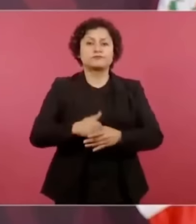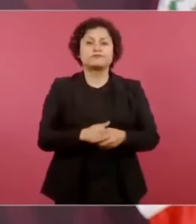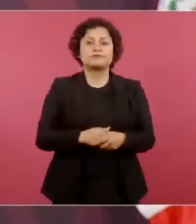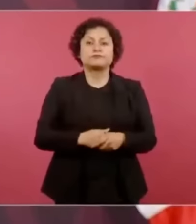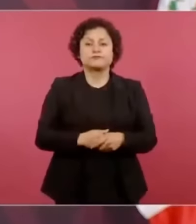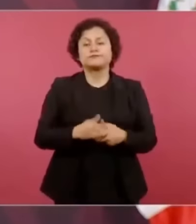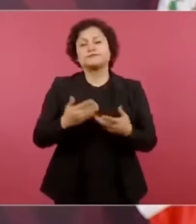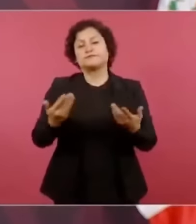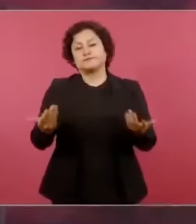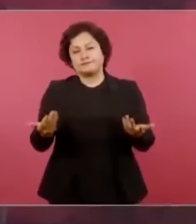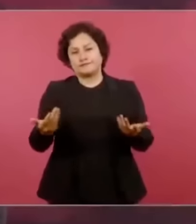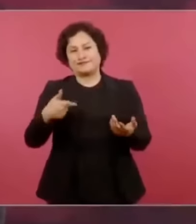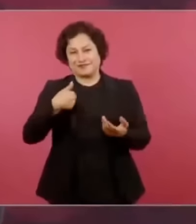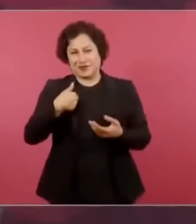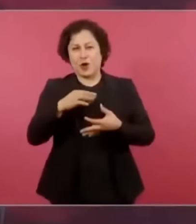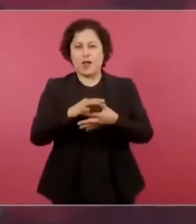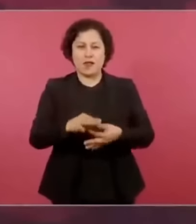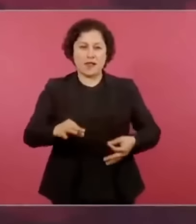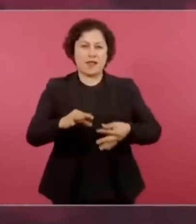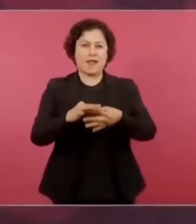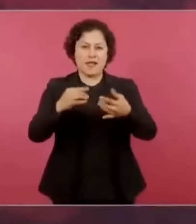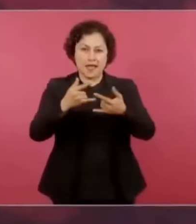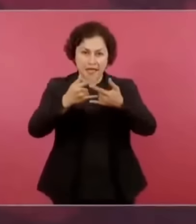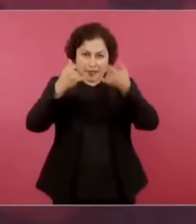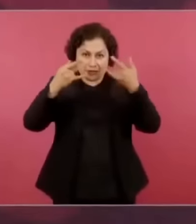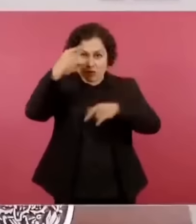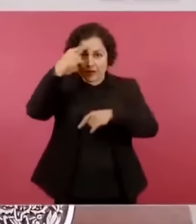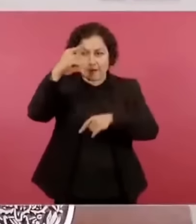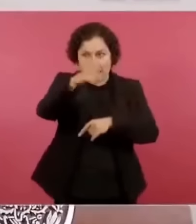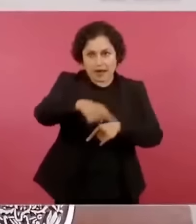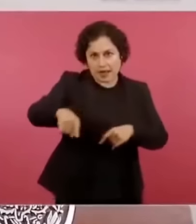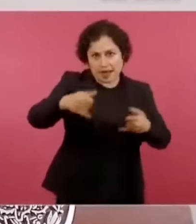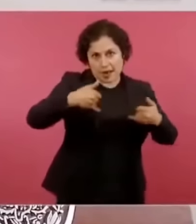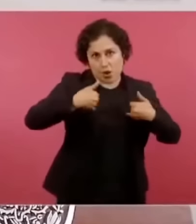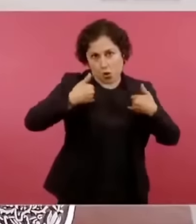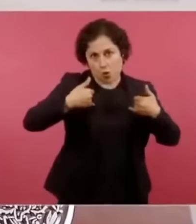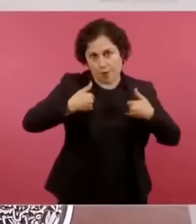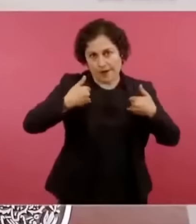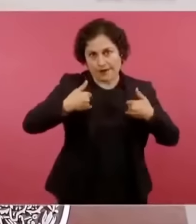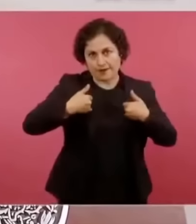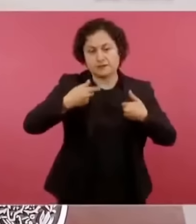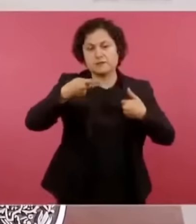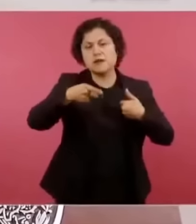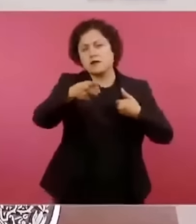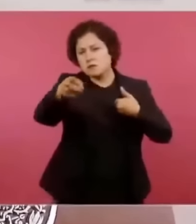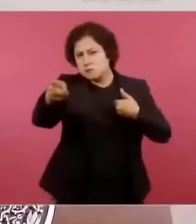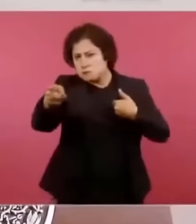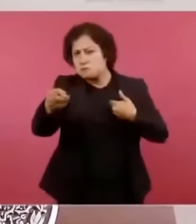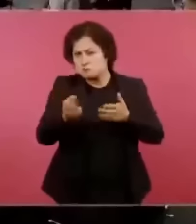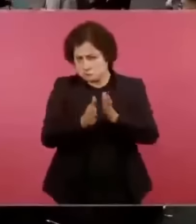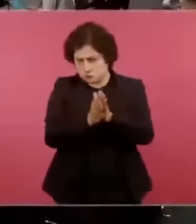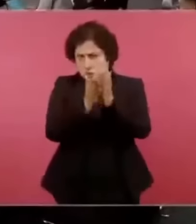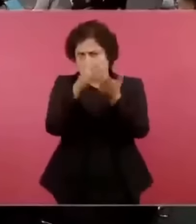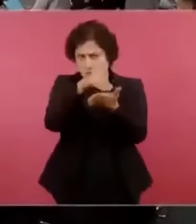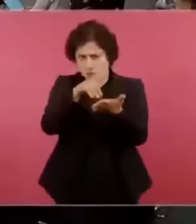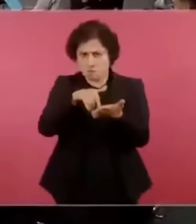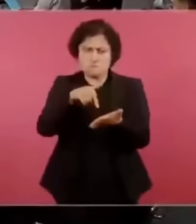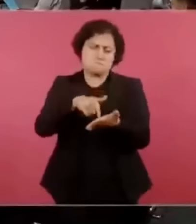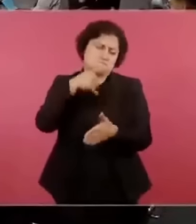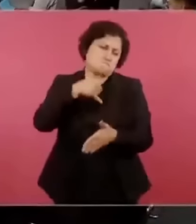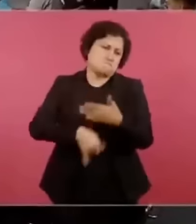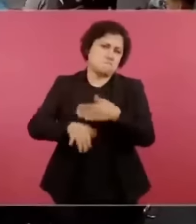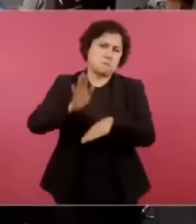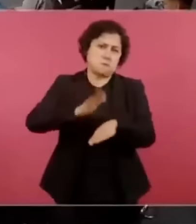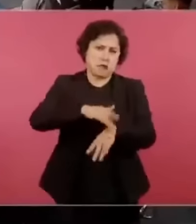Esto para los jóvenes, ¿no? Pero mejor que lean el libro para que conozcan todo. Entonces, eso fue